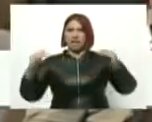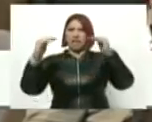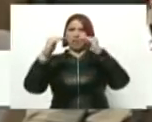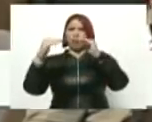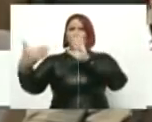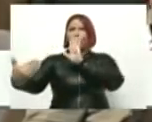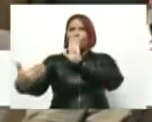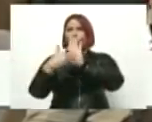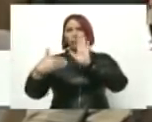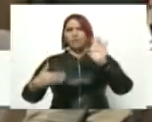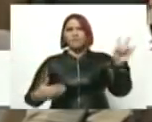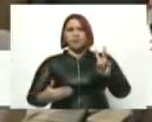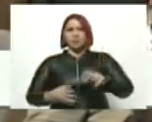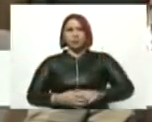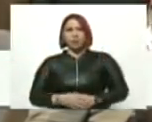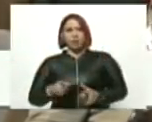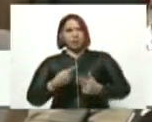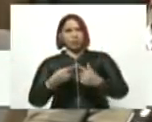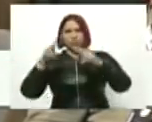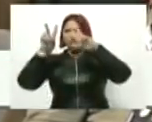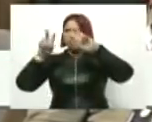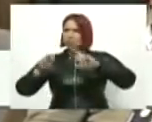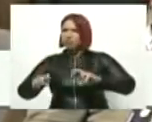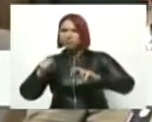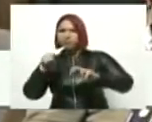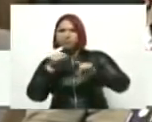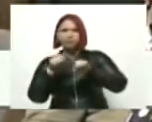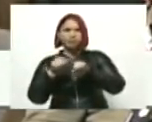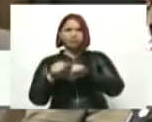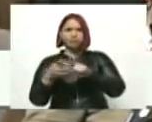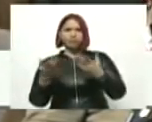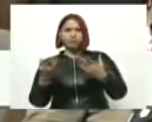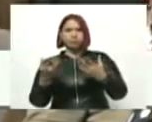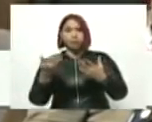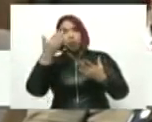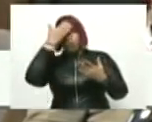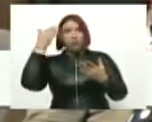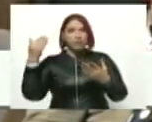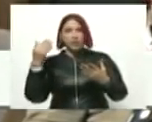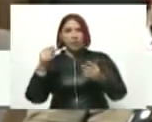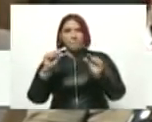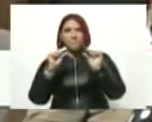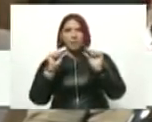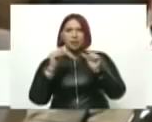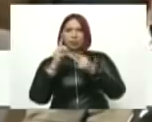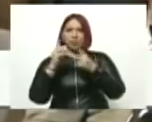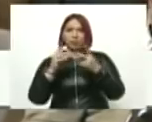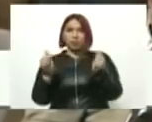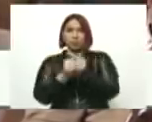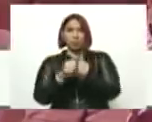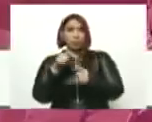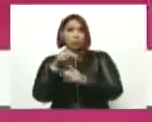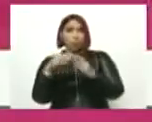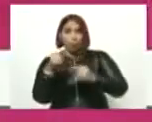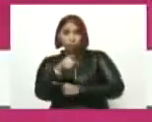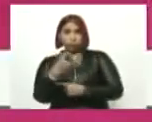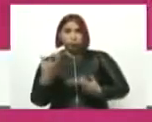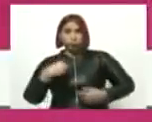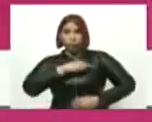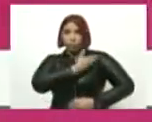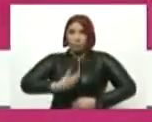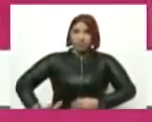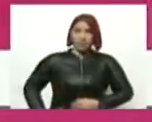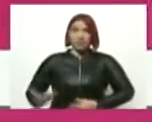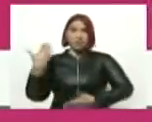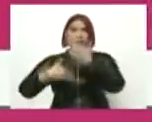nosotros. Entonces en sus análisis, en sus críticas, se les olvida ese pequeño detalle. Y con todo y eso, nuestro presidente hace